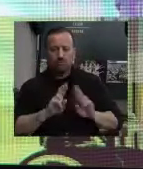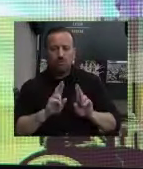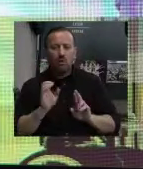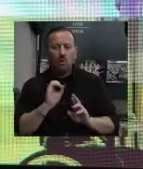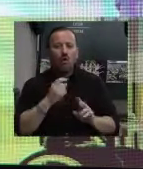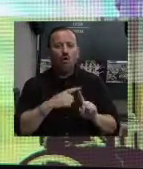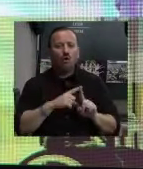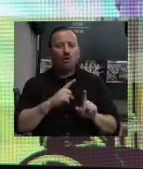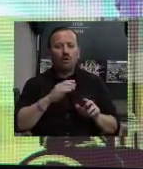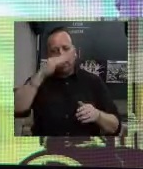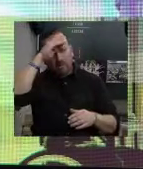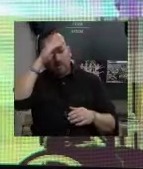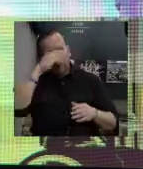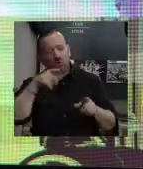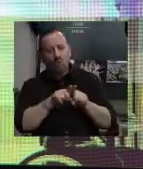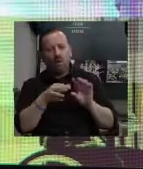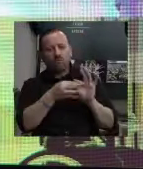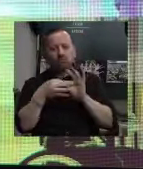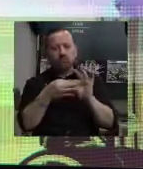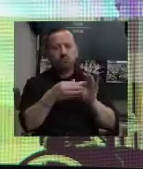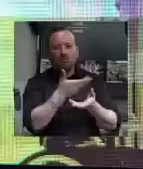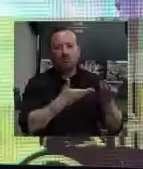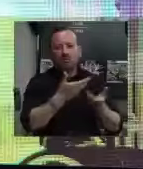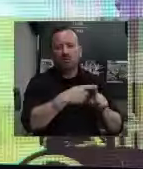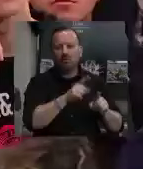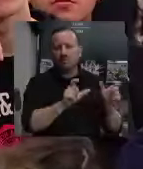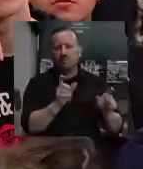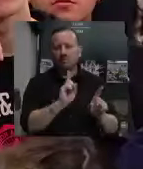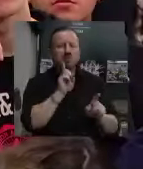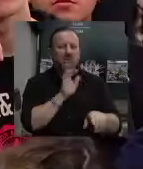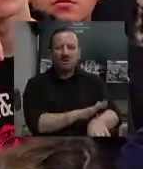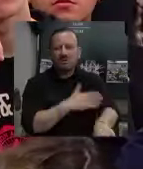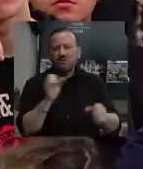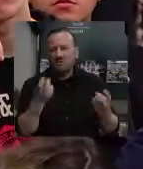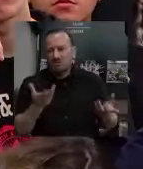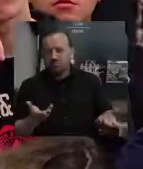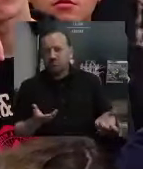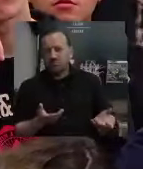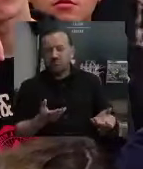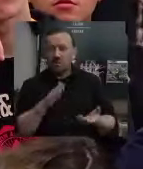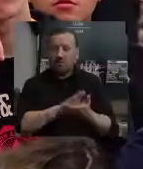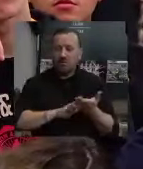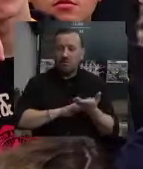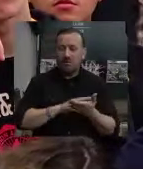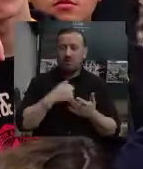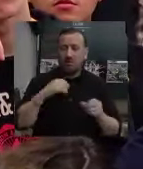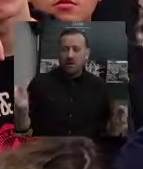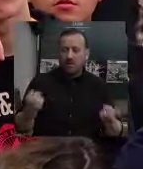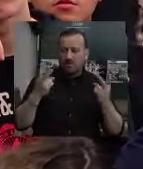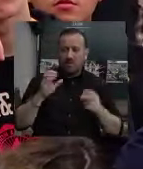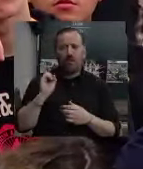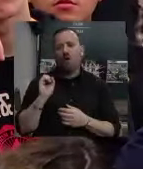una experiencia colectiva porque o si no no tendría sentido vivir La Apuesta del vivir